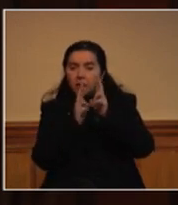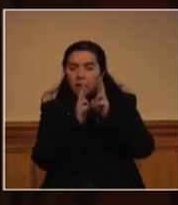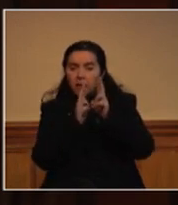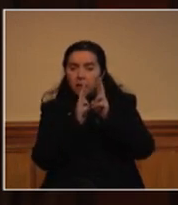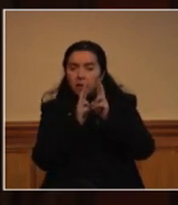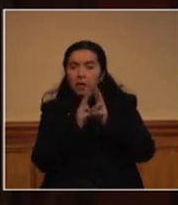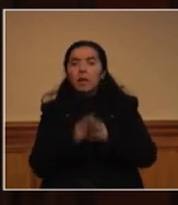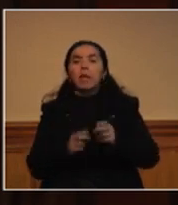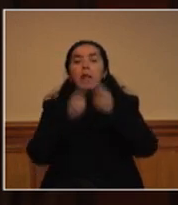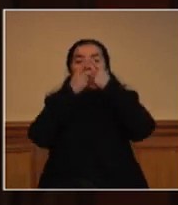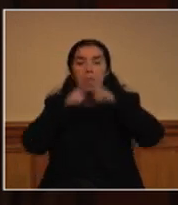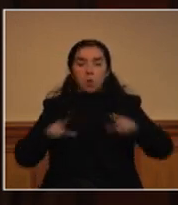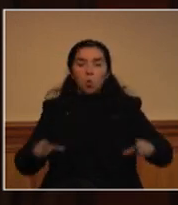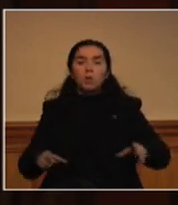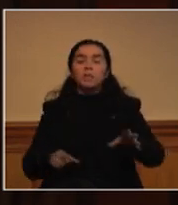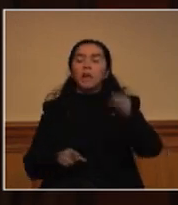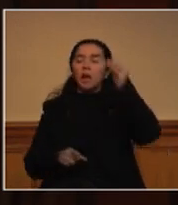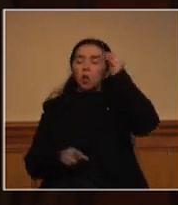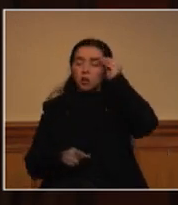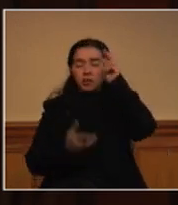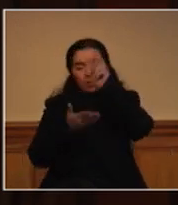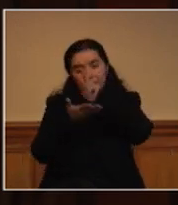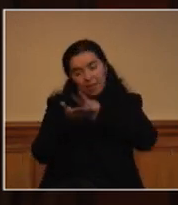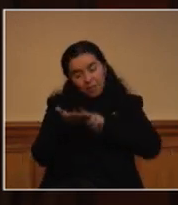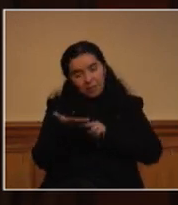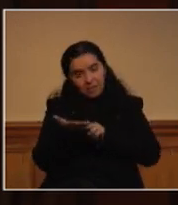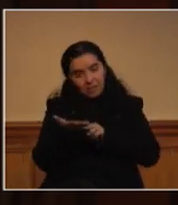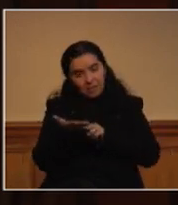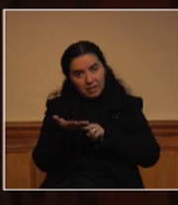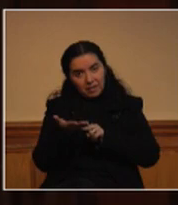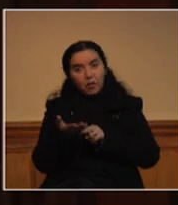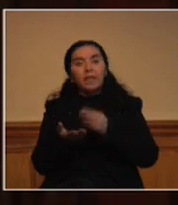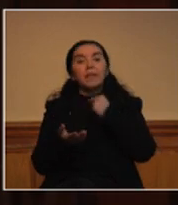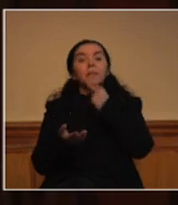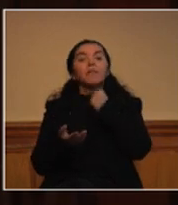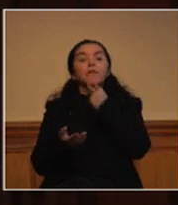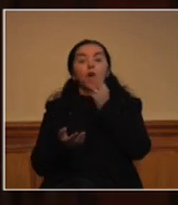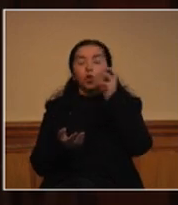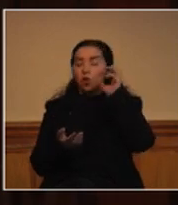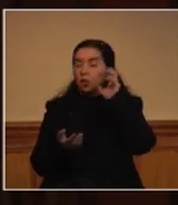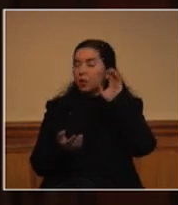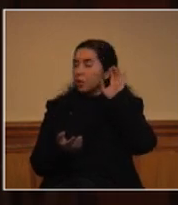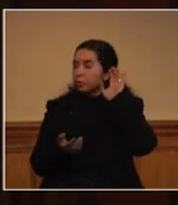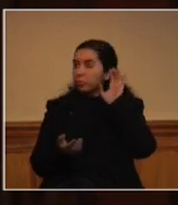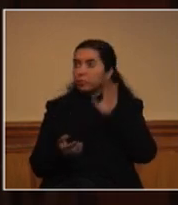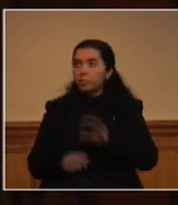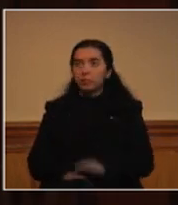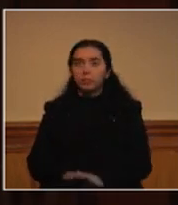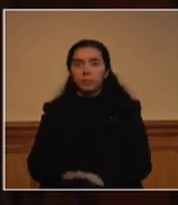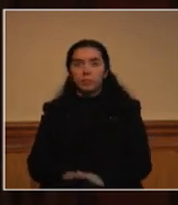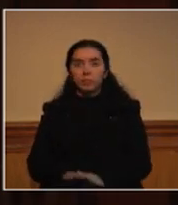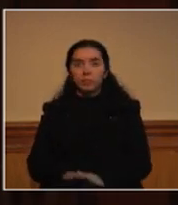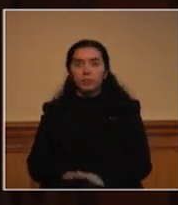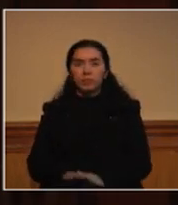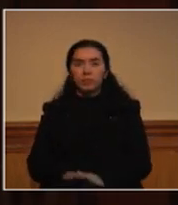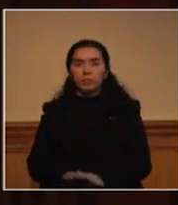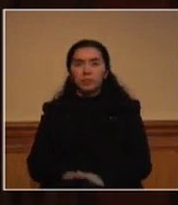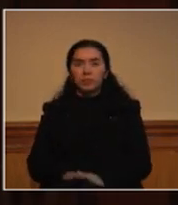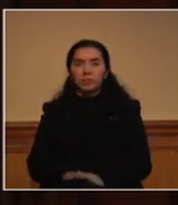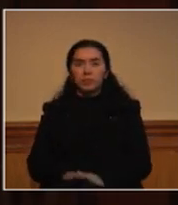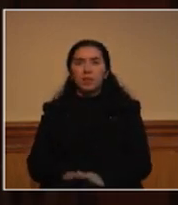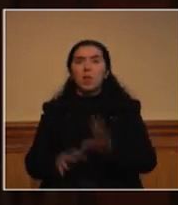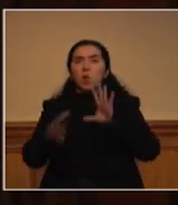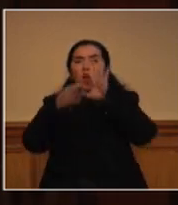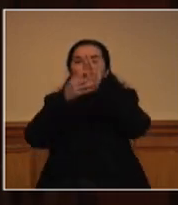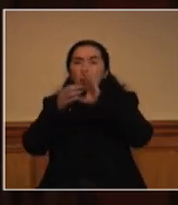habilidades lingüísticas, conciencia de lo escrito y las fonológicas. Unido al modo de comunicación